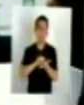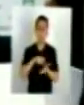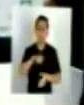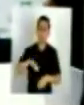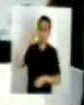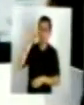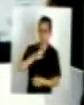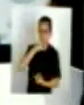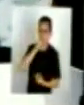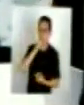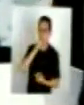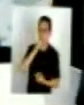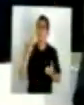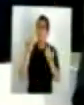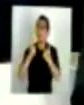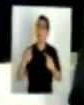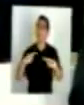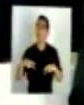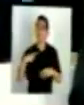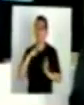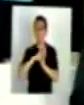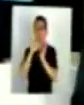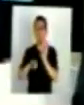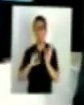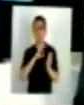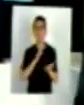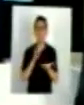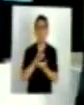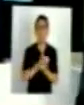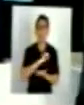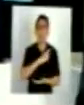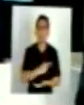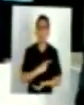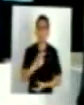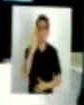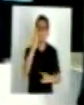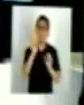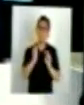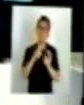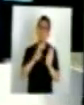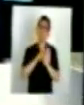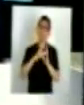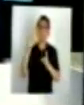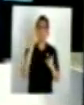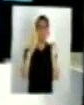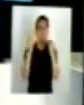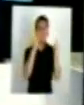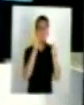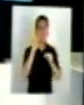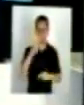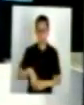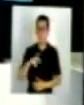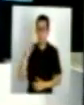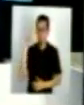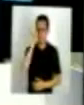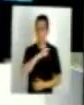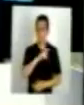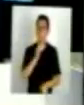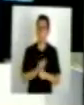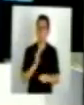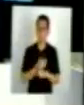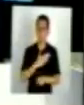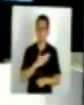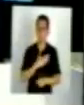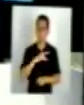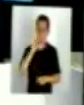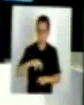y comentarios. Quédese con nosotros en Desde la Barrera. Vamos a un corte y regresamos para arrancar de lleno con